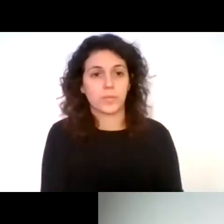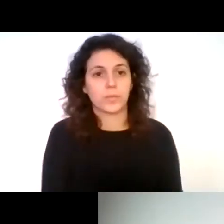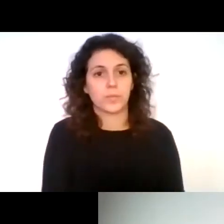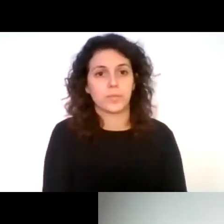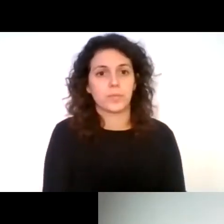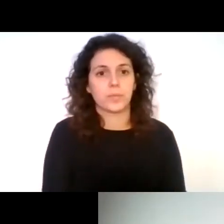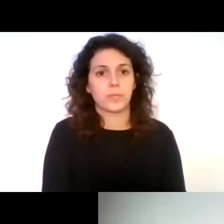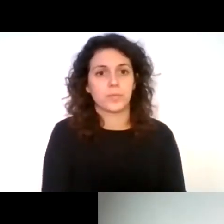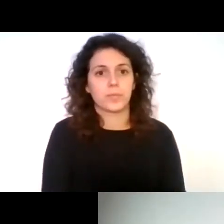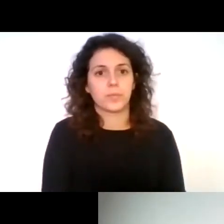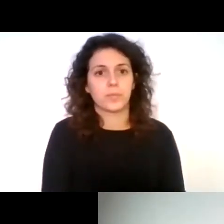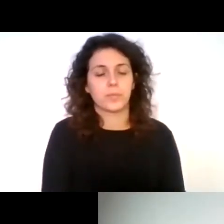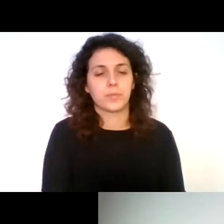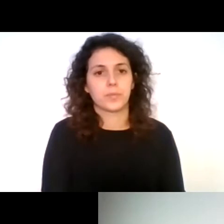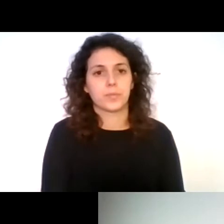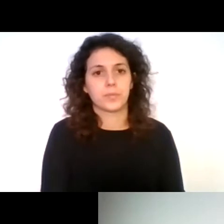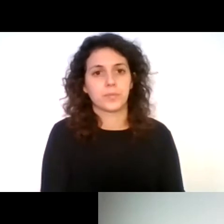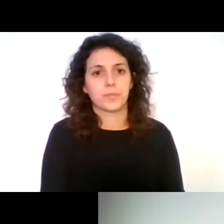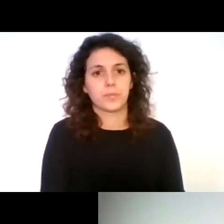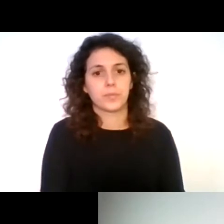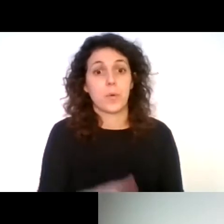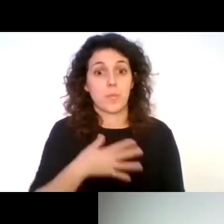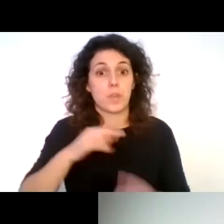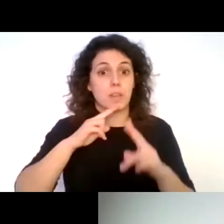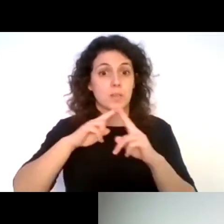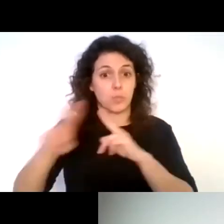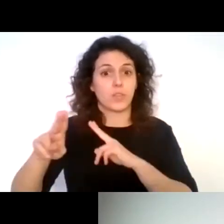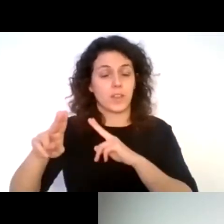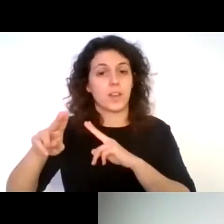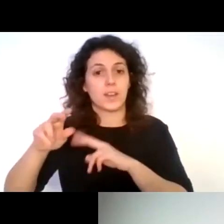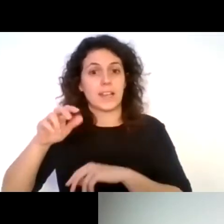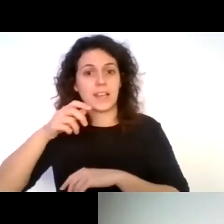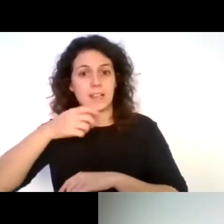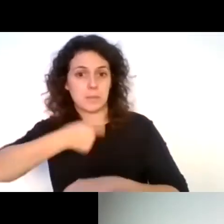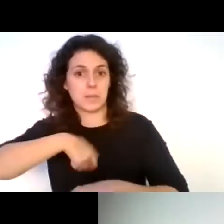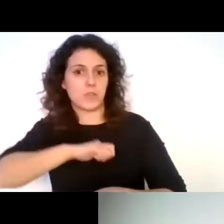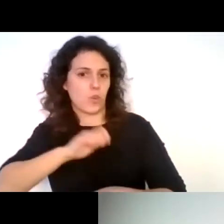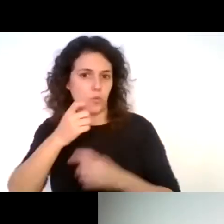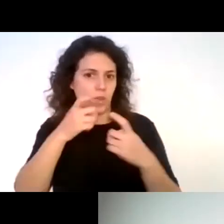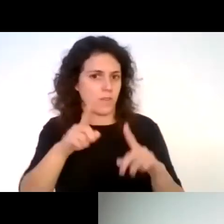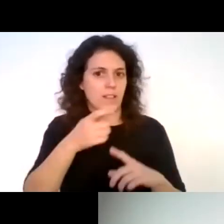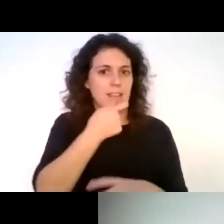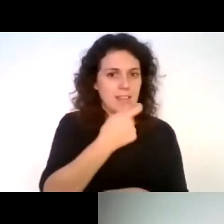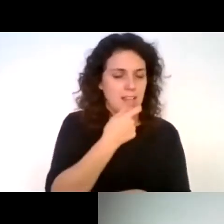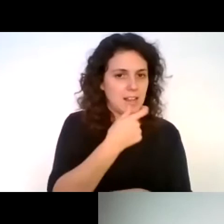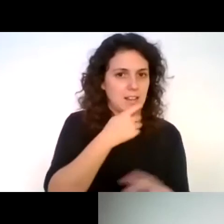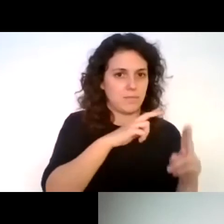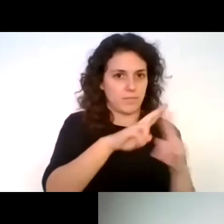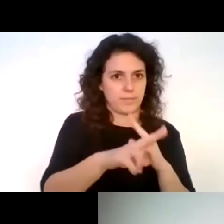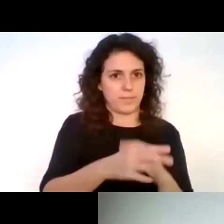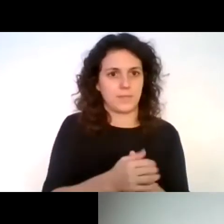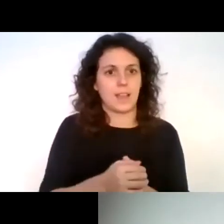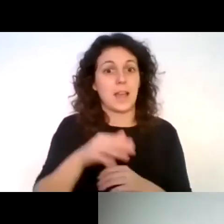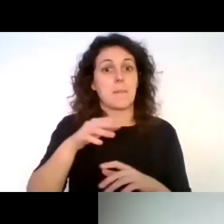Concern about English. Sorry if I do question in. Puedes contestar en español. No hace falta que contestes en inglés. Entiendo